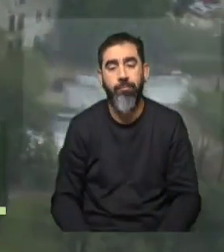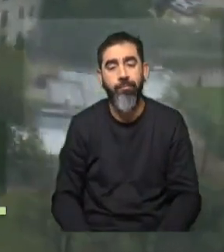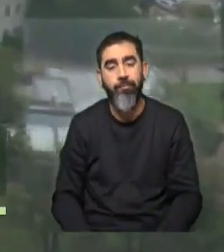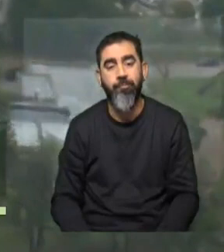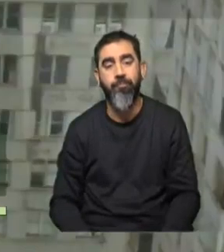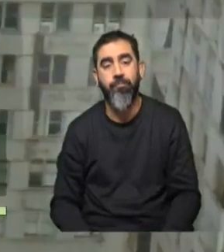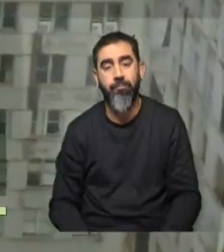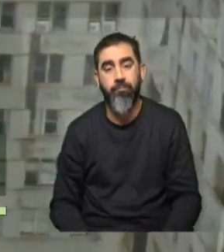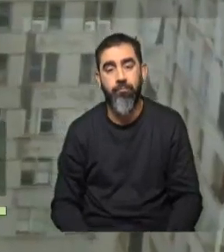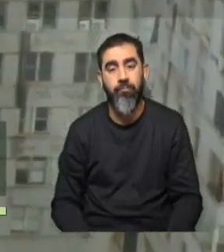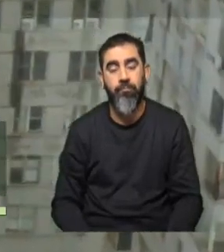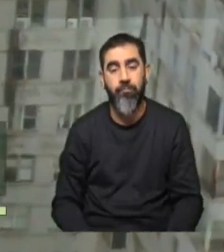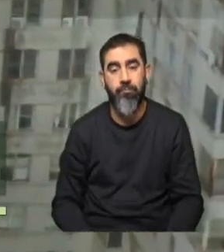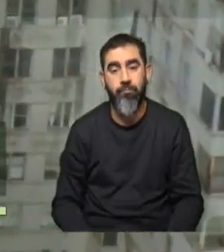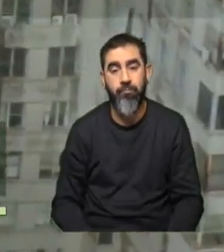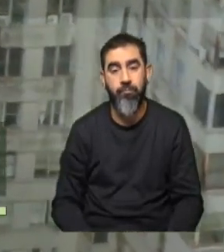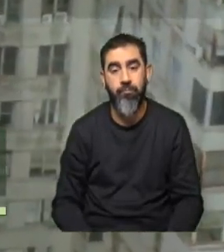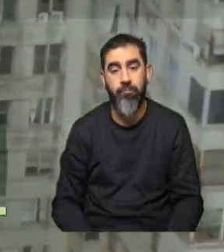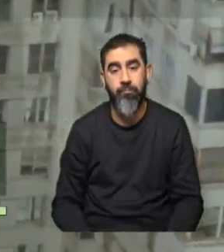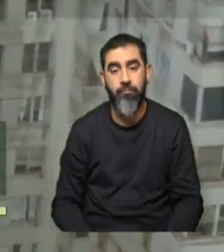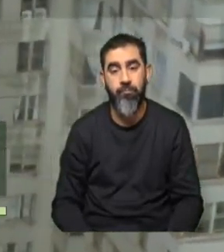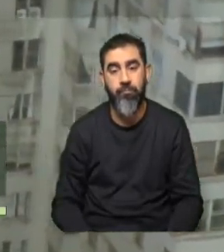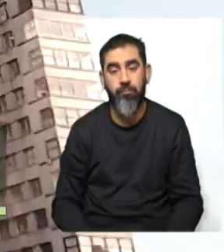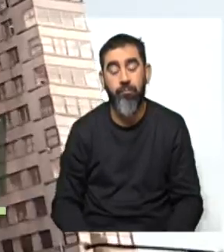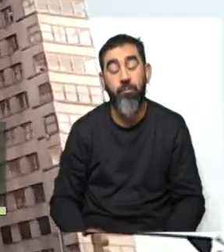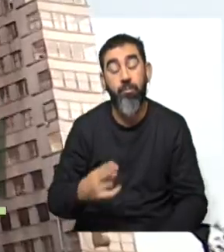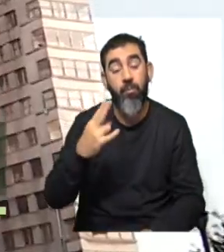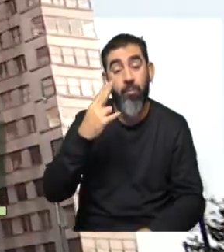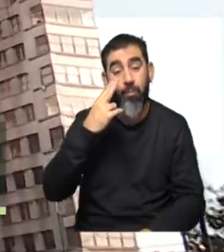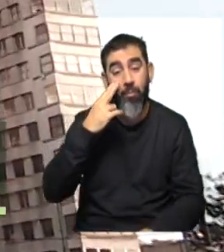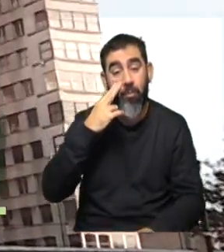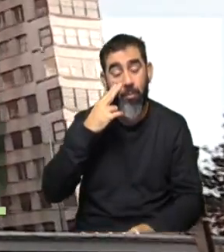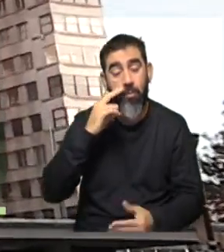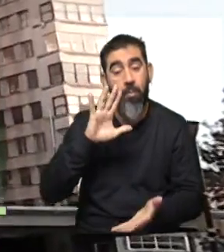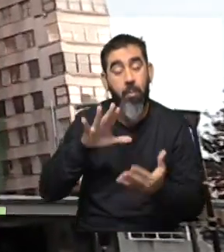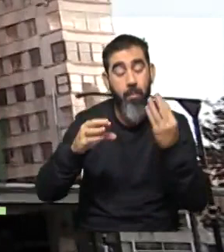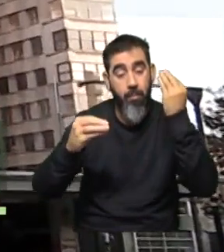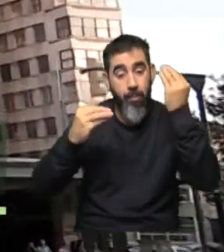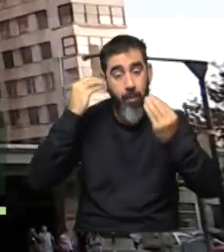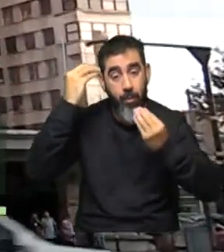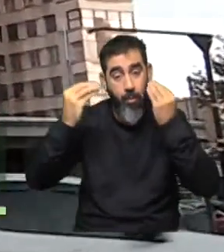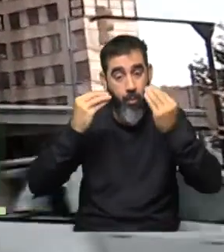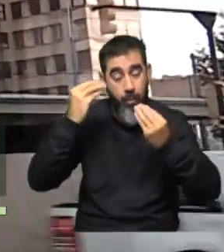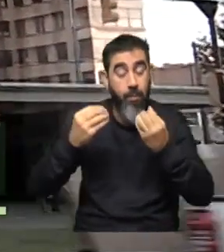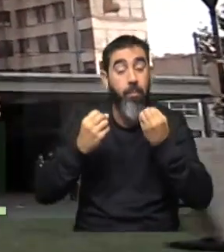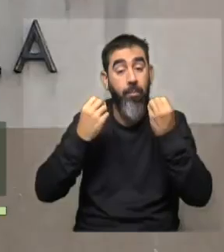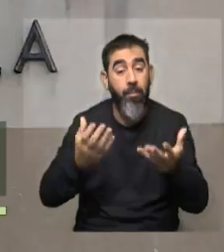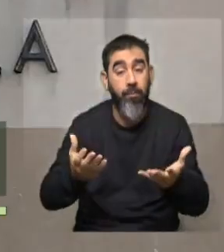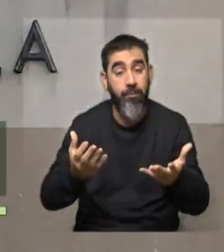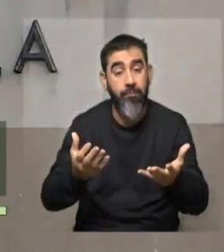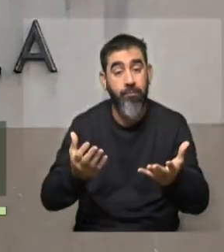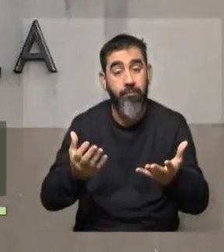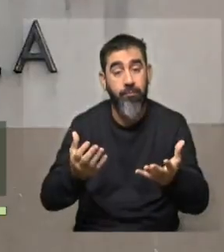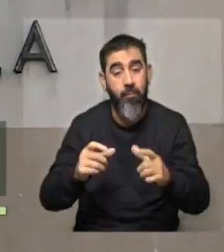es uno de los de las de los problemas que más más nos preocupaban estos días porque como